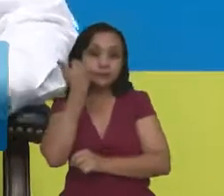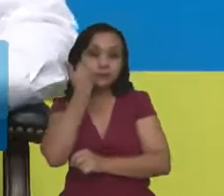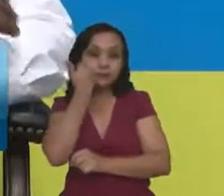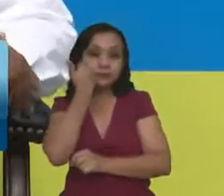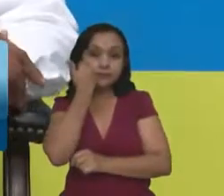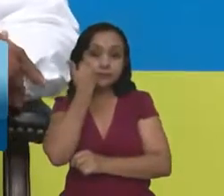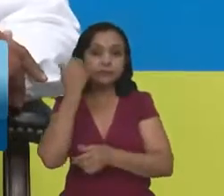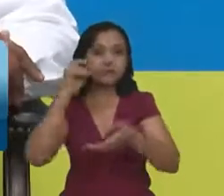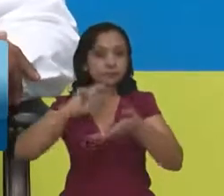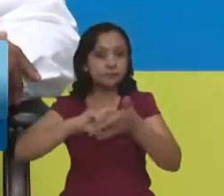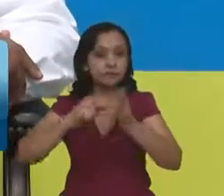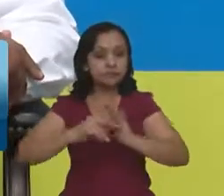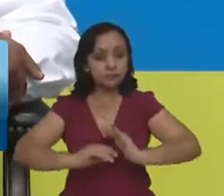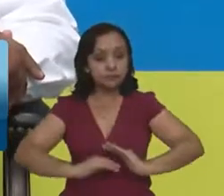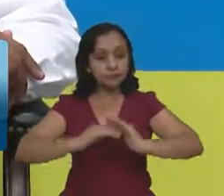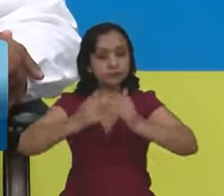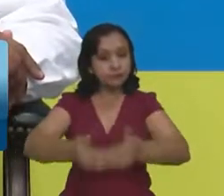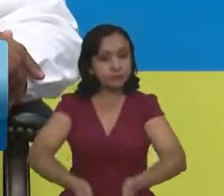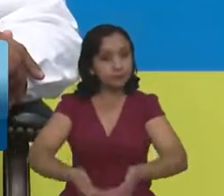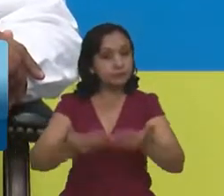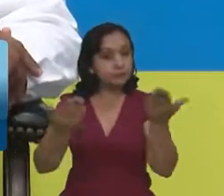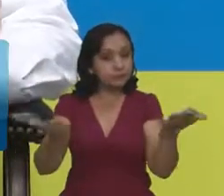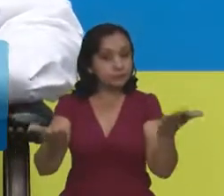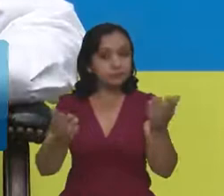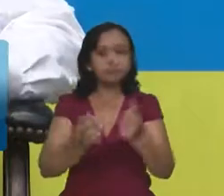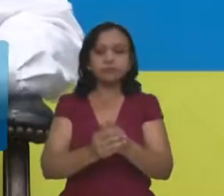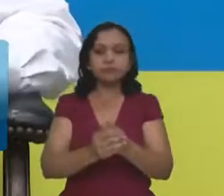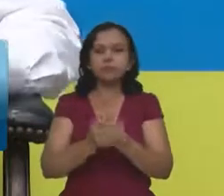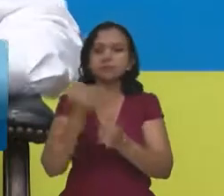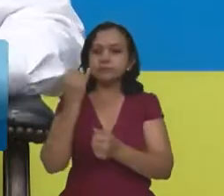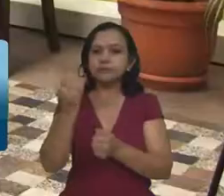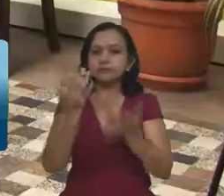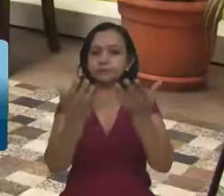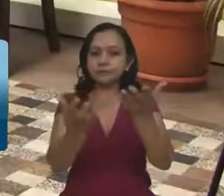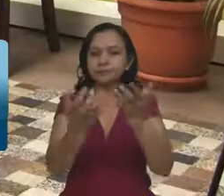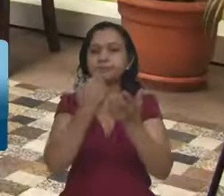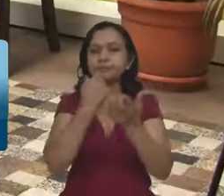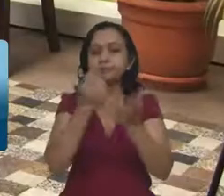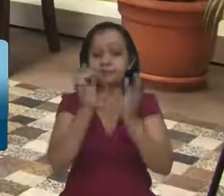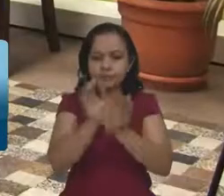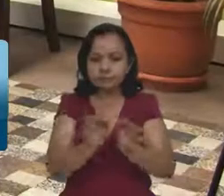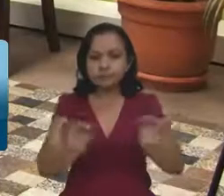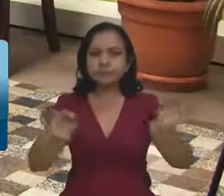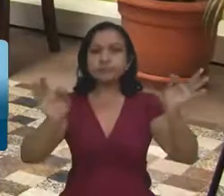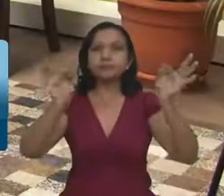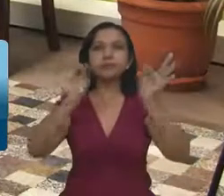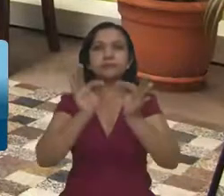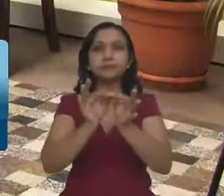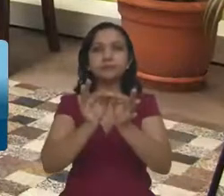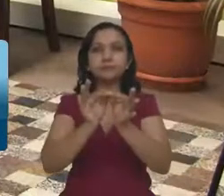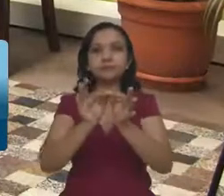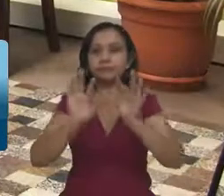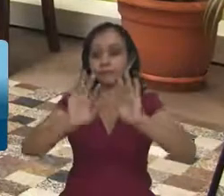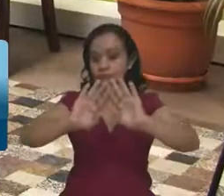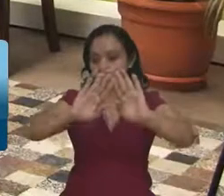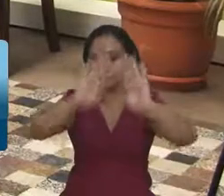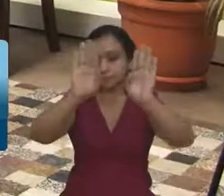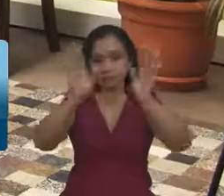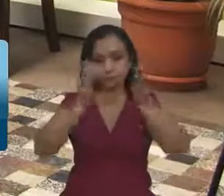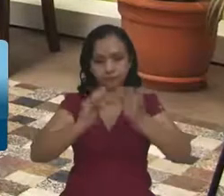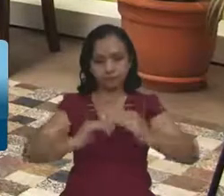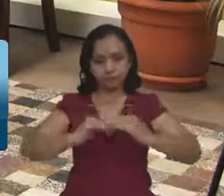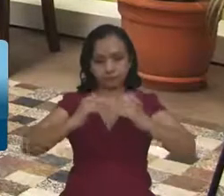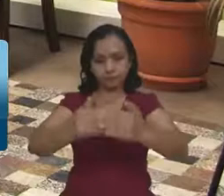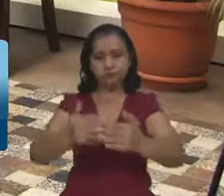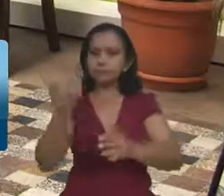estar embarazada. Sí, queremos enfatizar algo muy importante, que el embarazo no es una enfermedad,